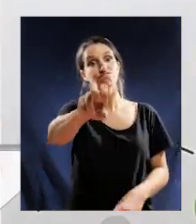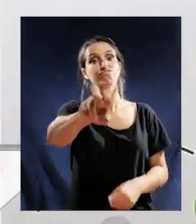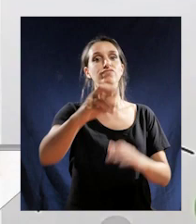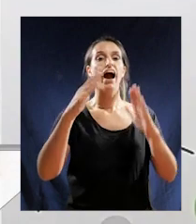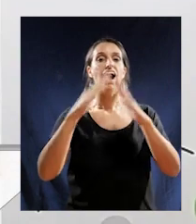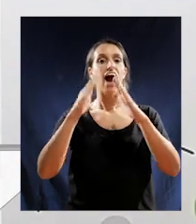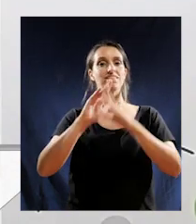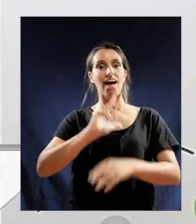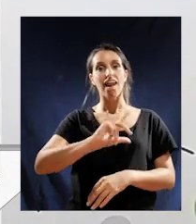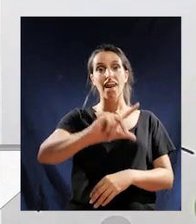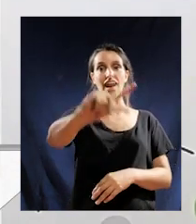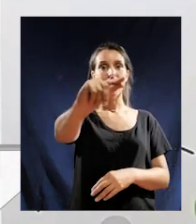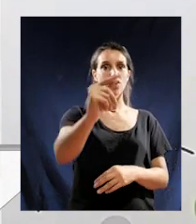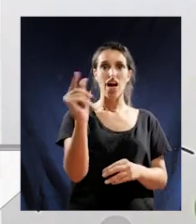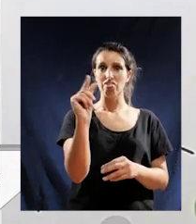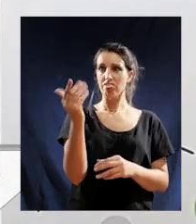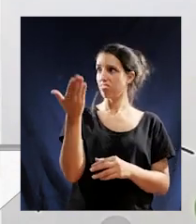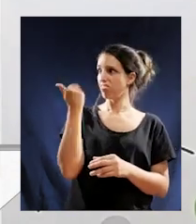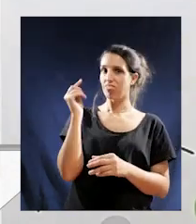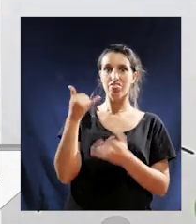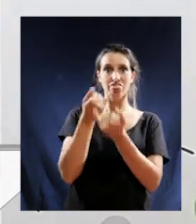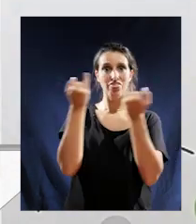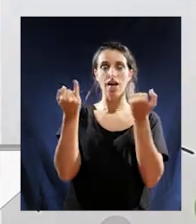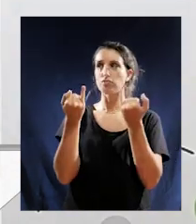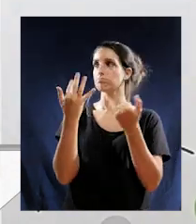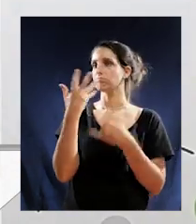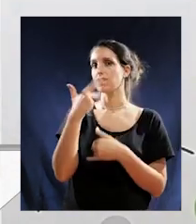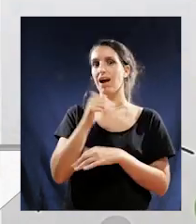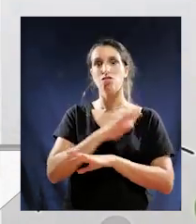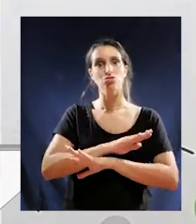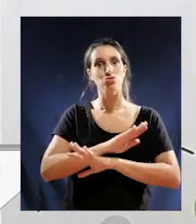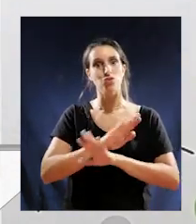estos días me pareció totalmente conmovedor